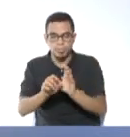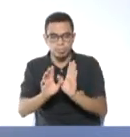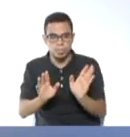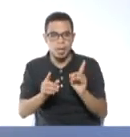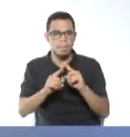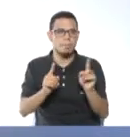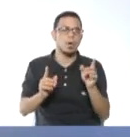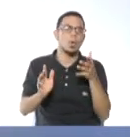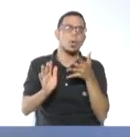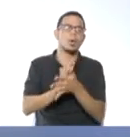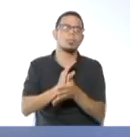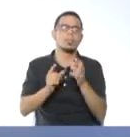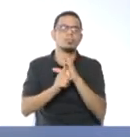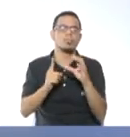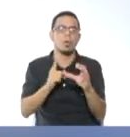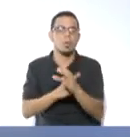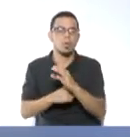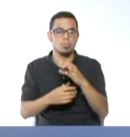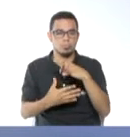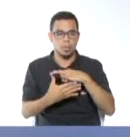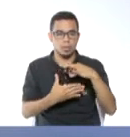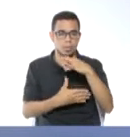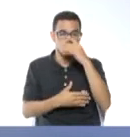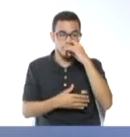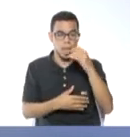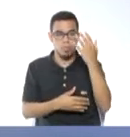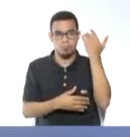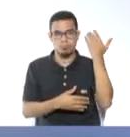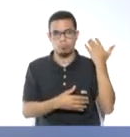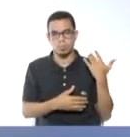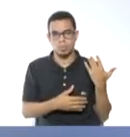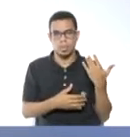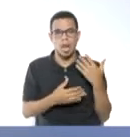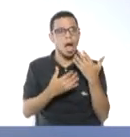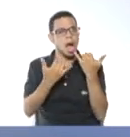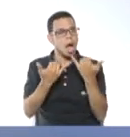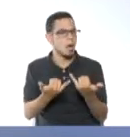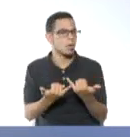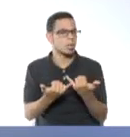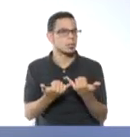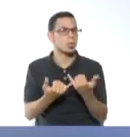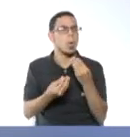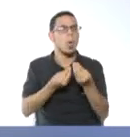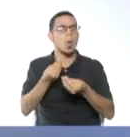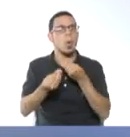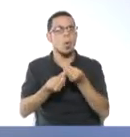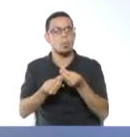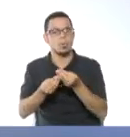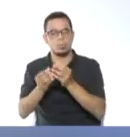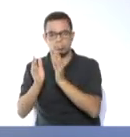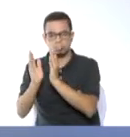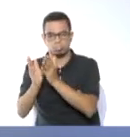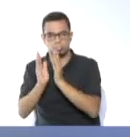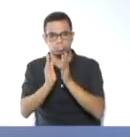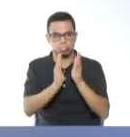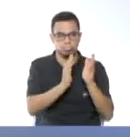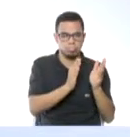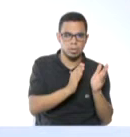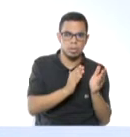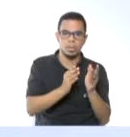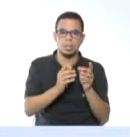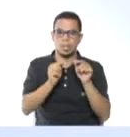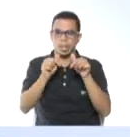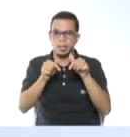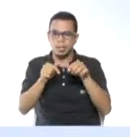las culturas ancestrales no. Ellos son una sola tierra. Háblanos acerca de cómo se ha venido organizando, bueno, cómo ha sido la ubicación geográfica